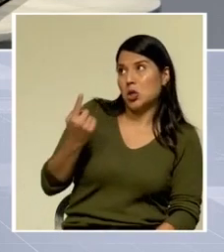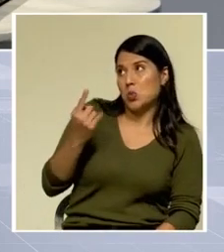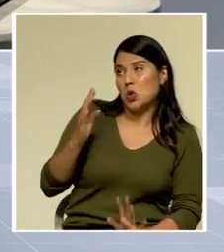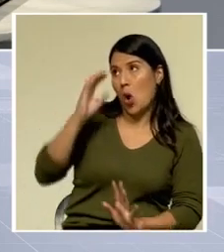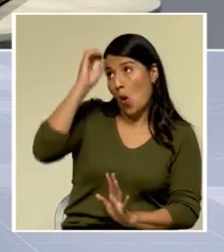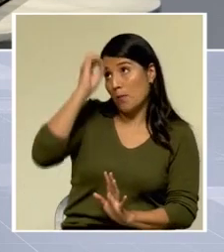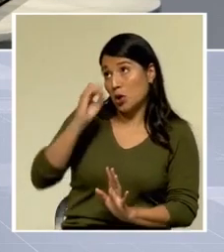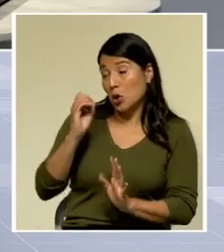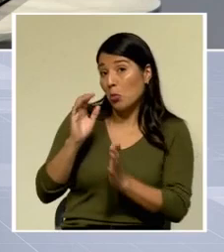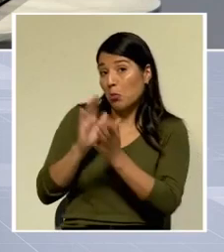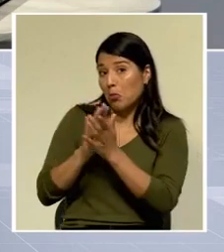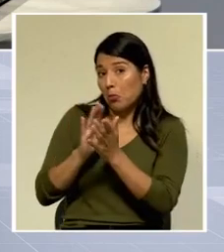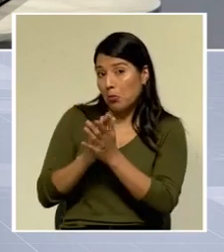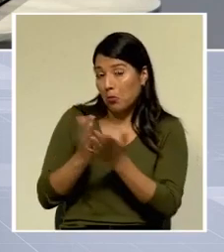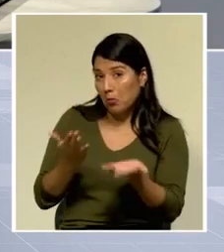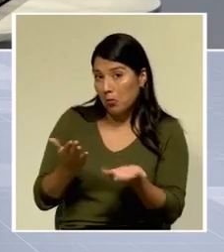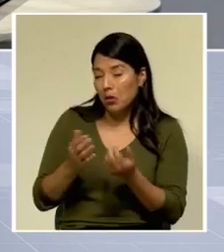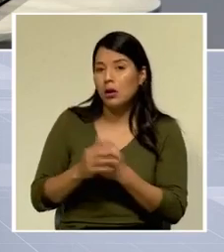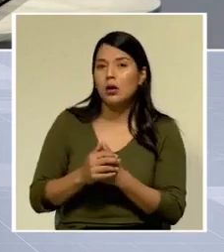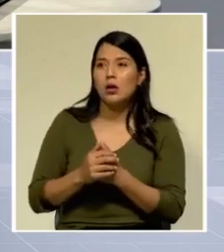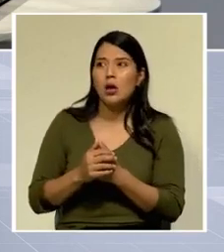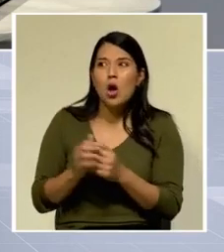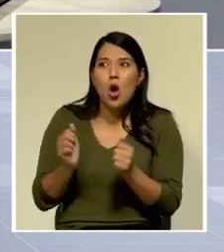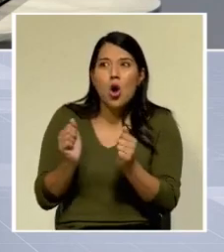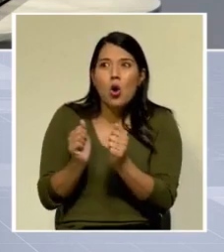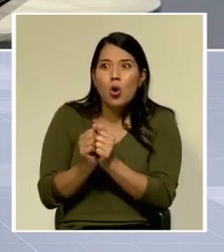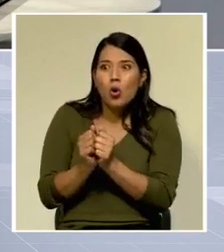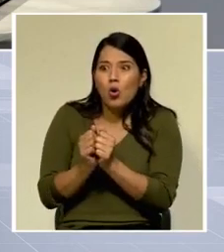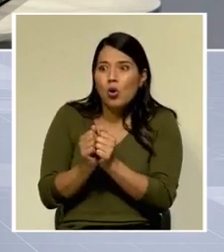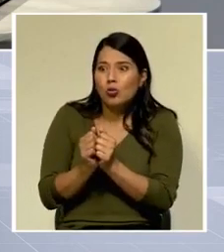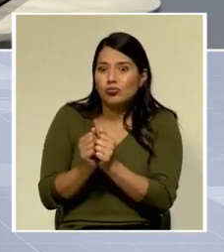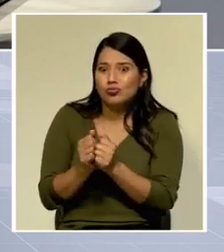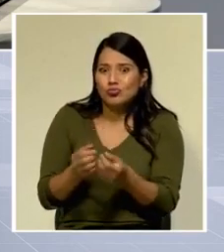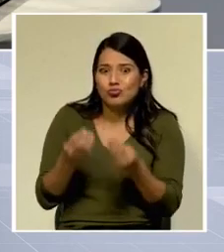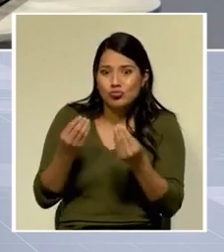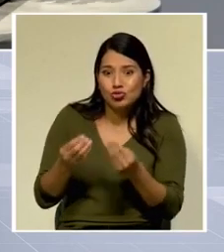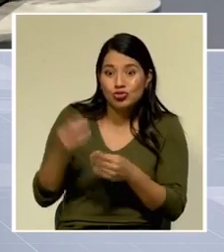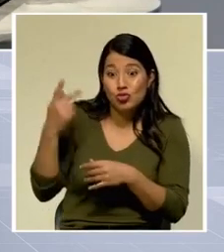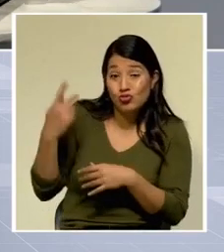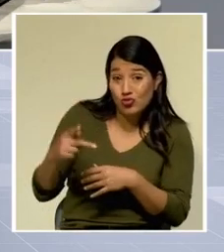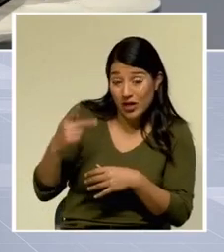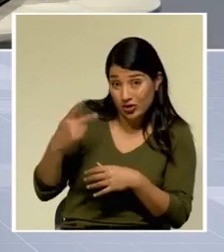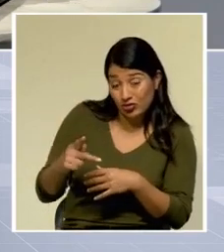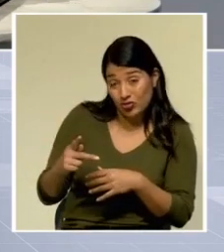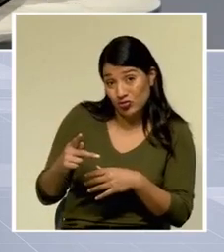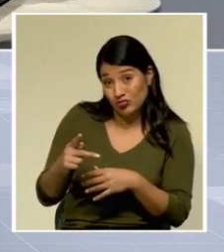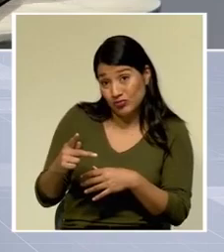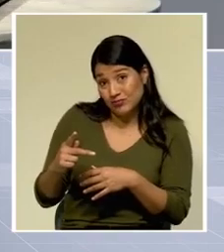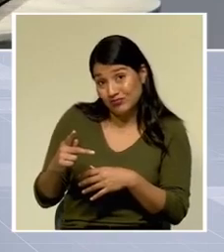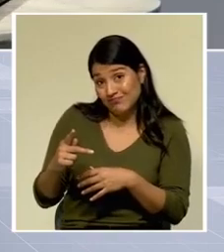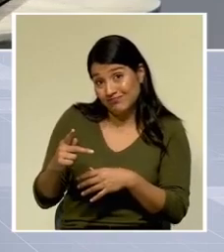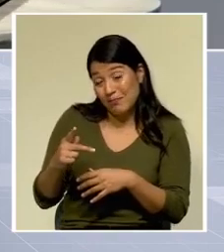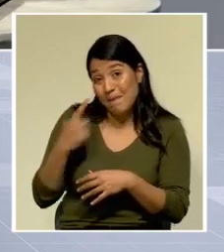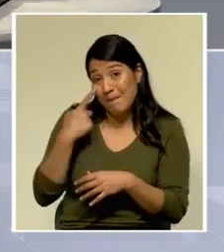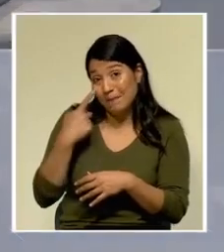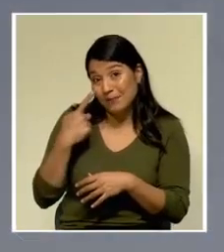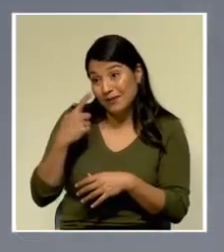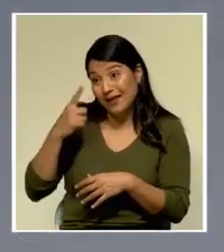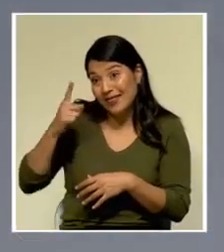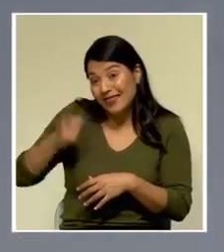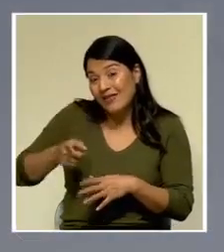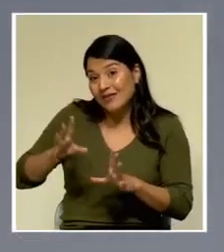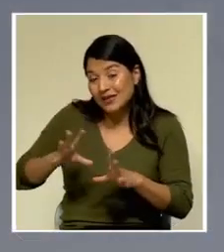plausible, Vilma, con todos los riesgos y los costos que eso va a tener ya que asumir, ¿verdad? Porque a pesar de